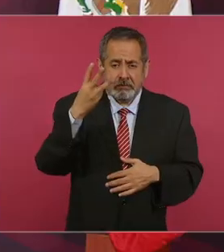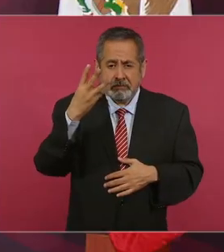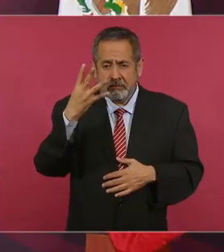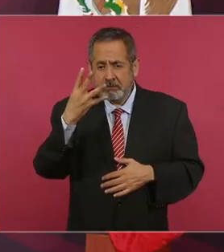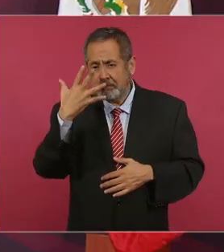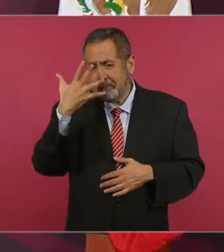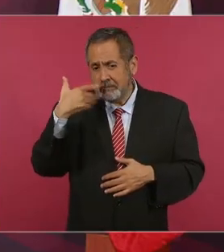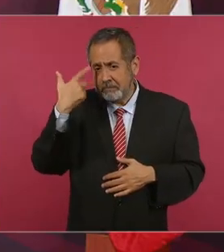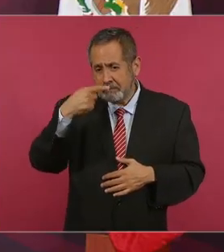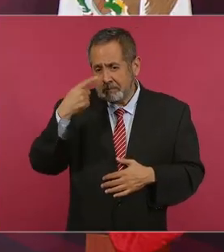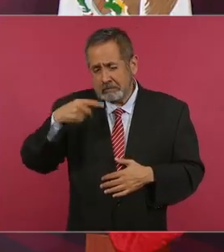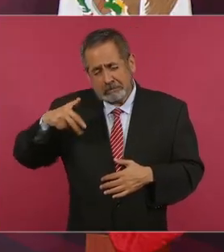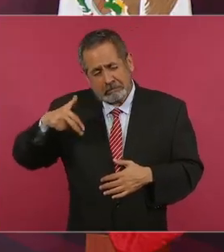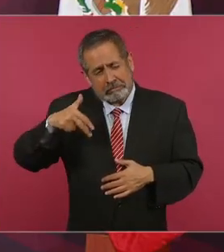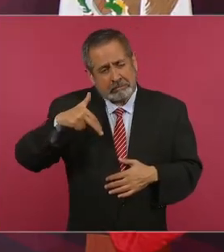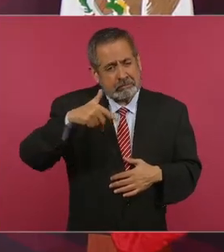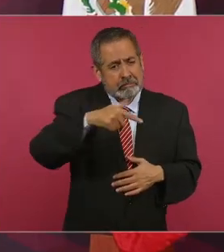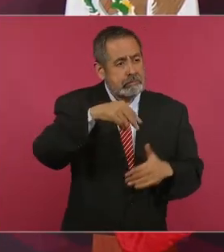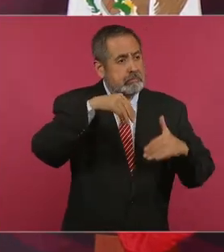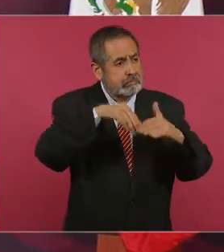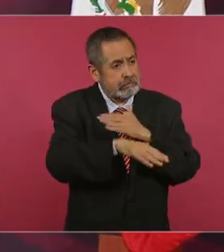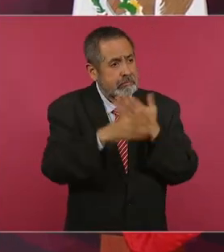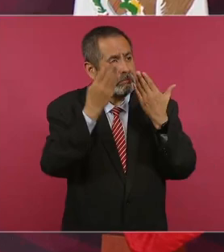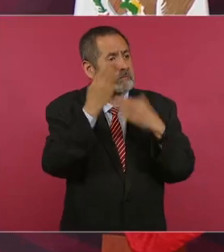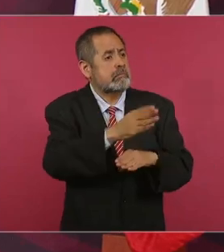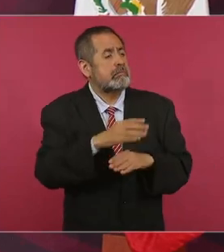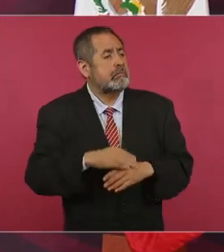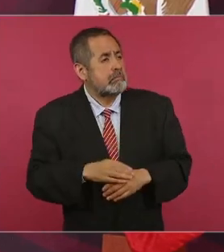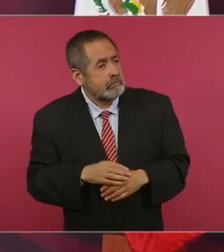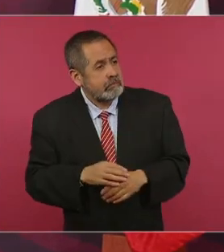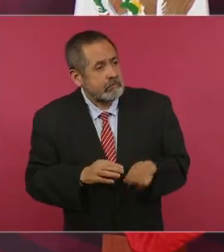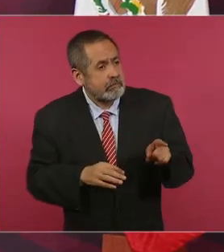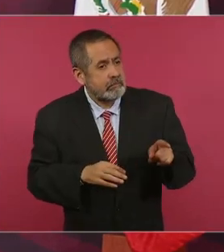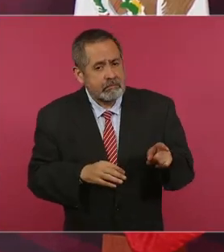5 horas, y llegaba al banco